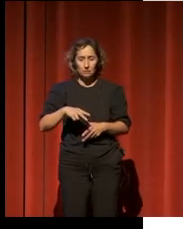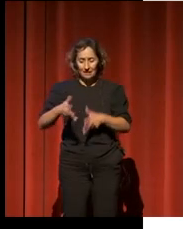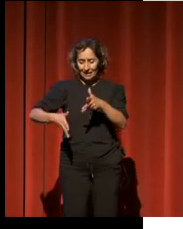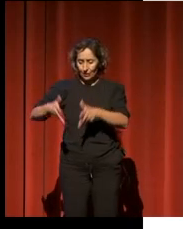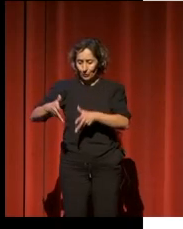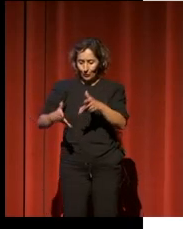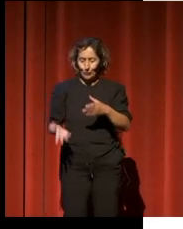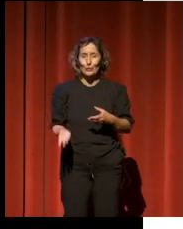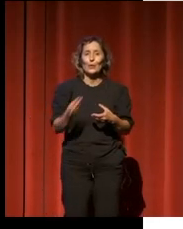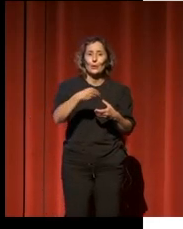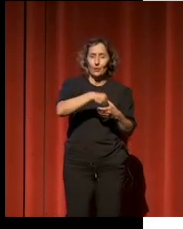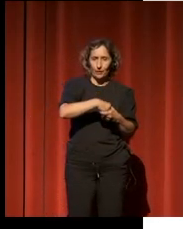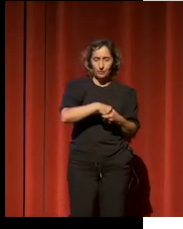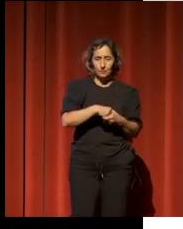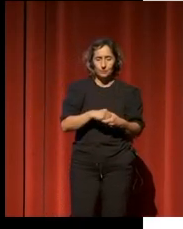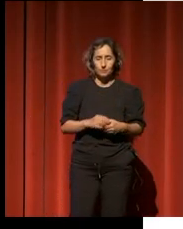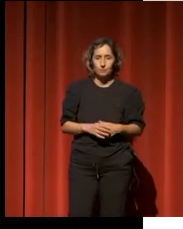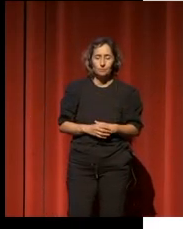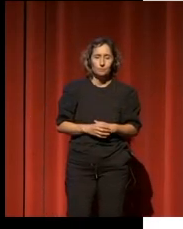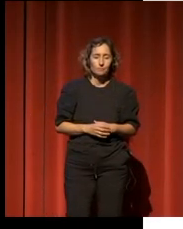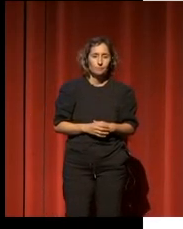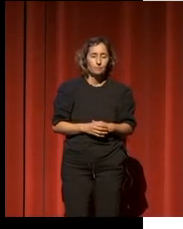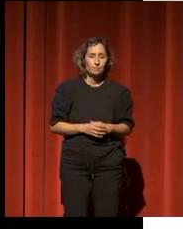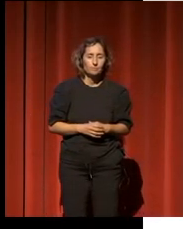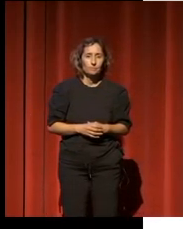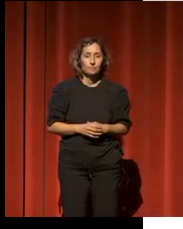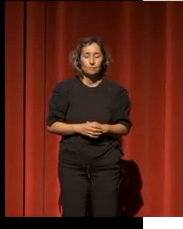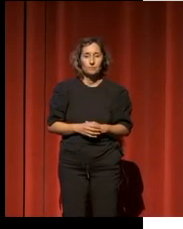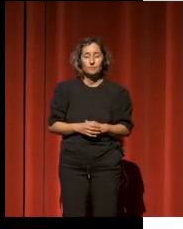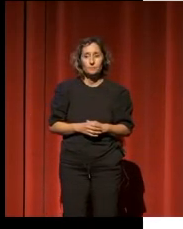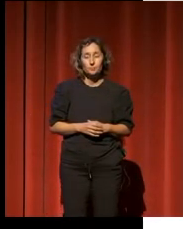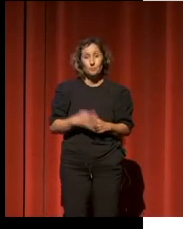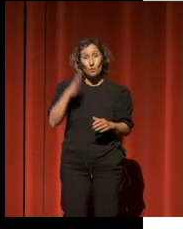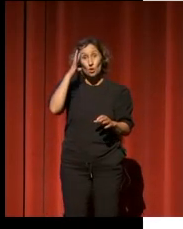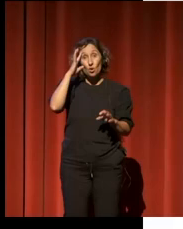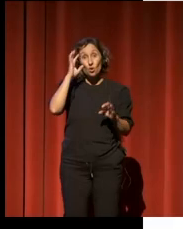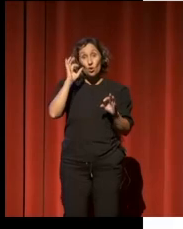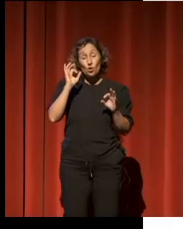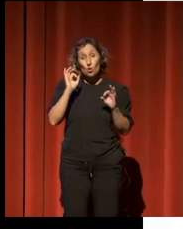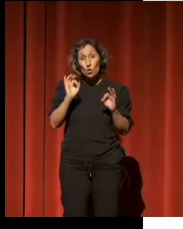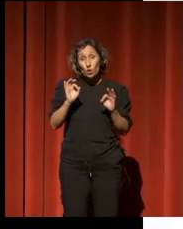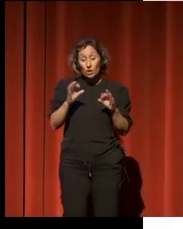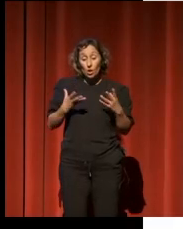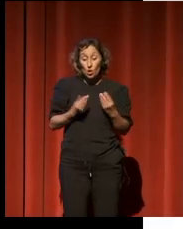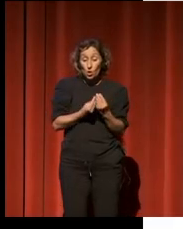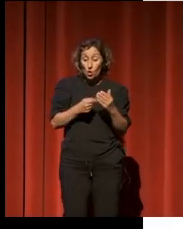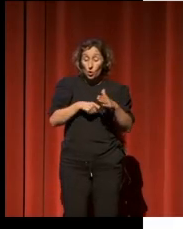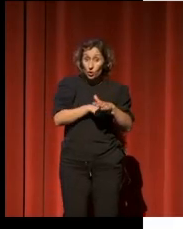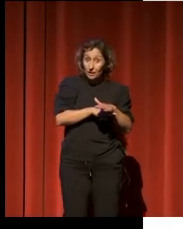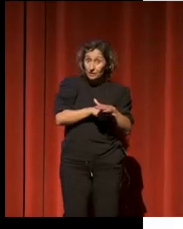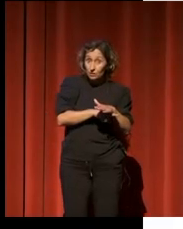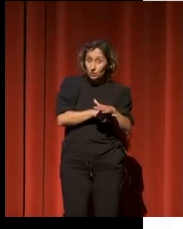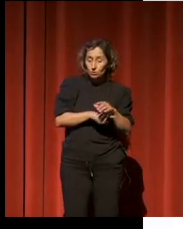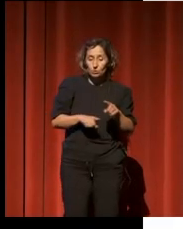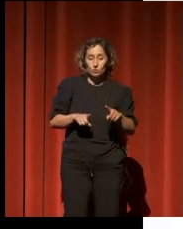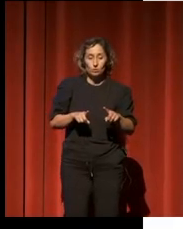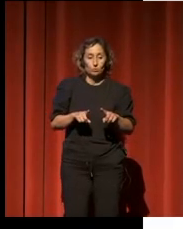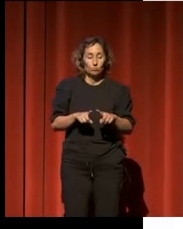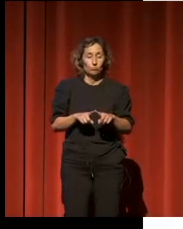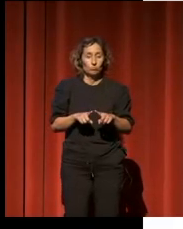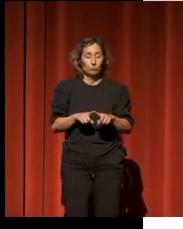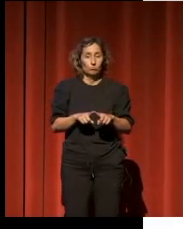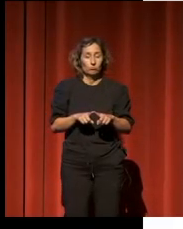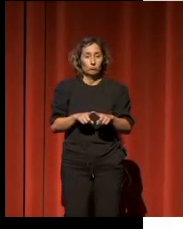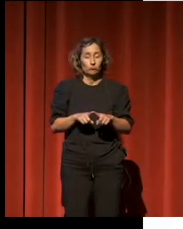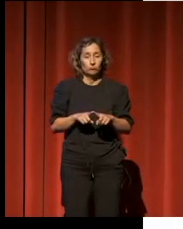en él vale Ah De hecho en la lógica de la congestión Ah prácticamente es como un prerrequisito eh Para